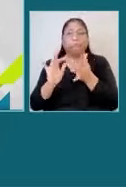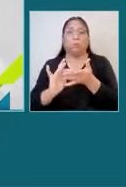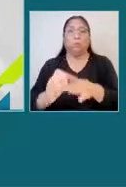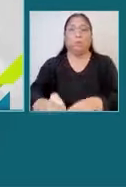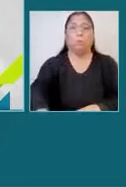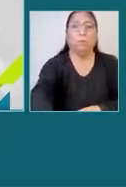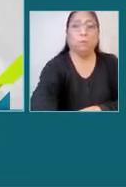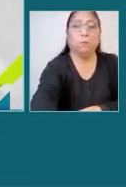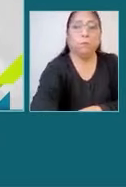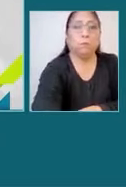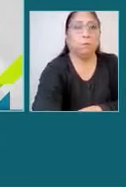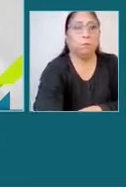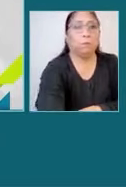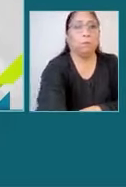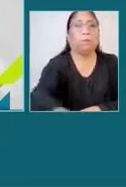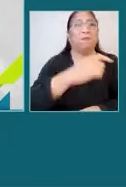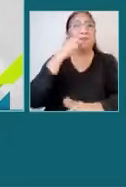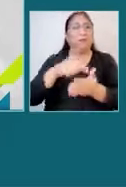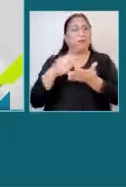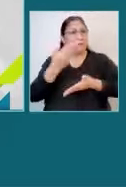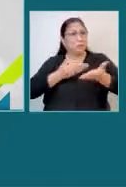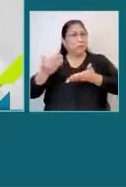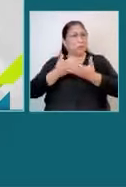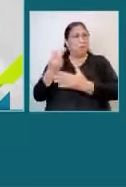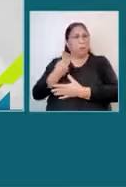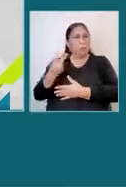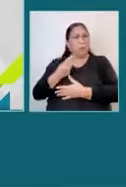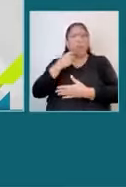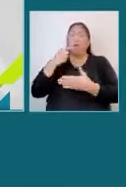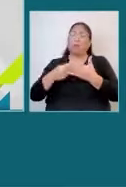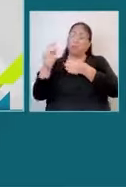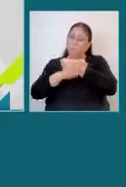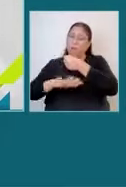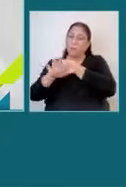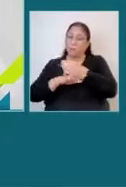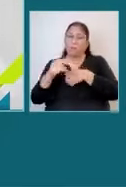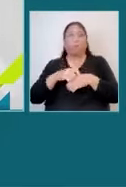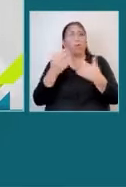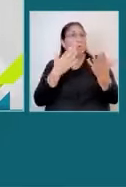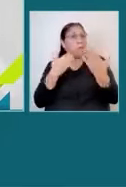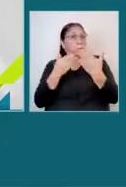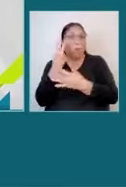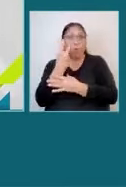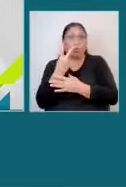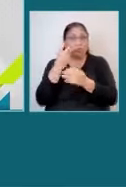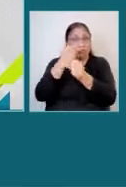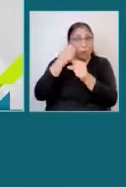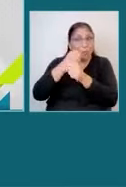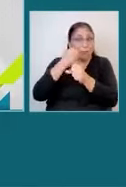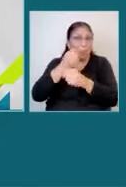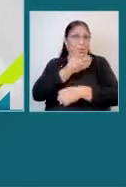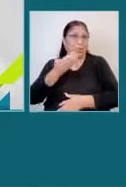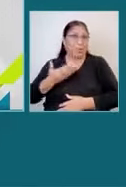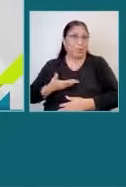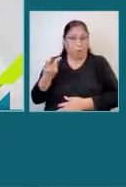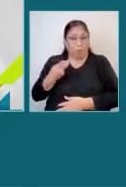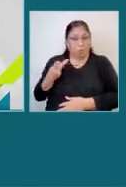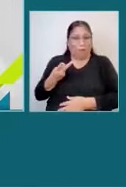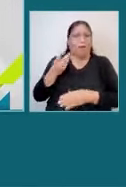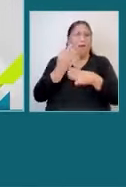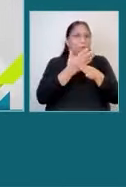mecanismo de intercambio entre pares es fundamental porque estás hablando entre dos funcionarios públicos, ¿no?, que finalmente